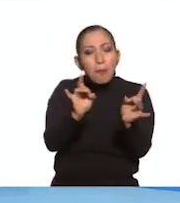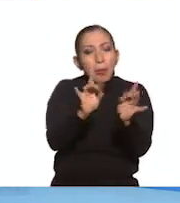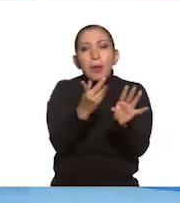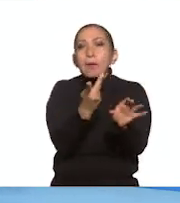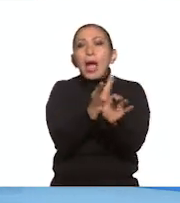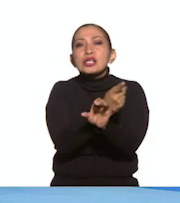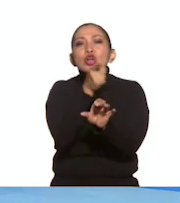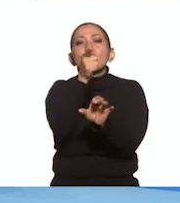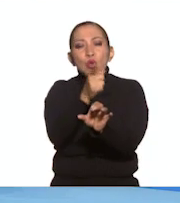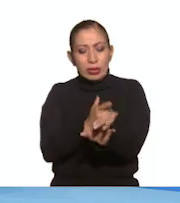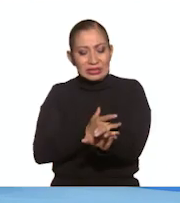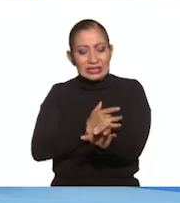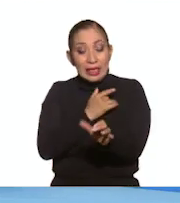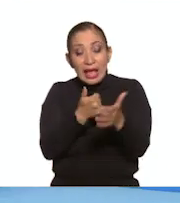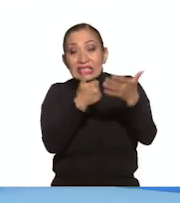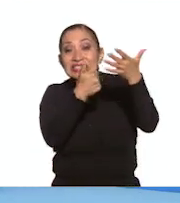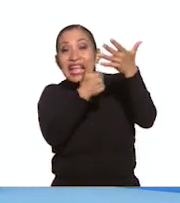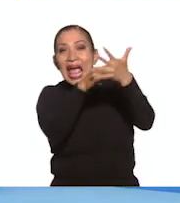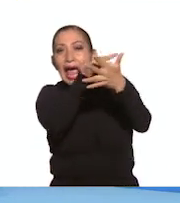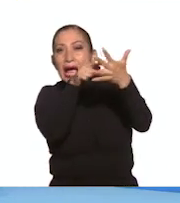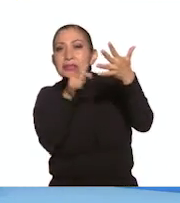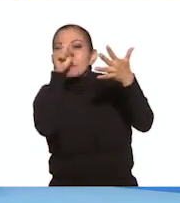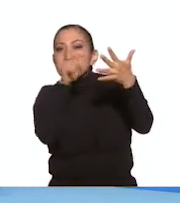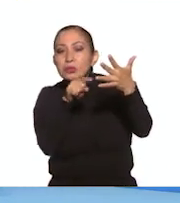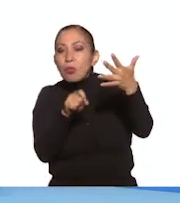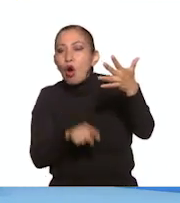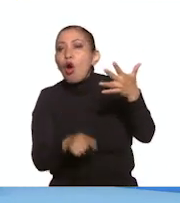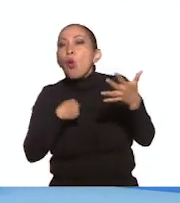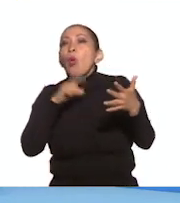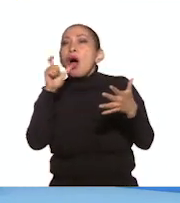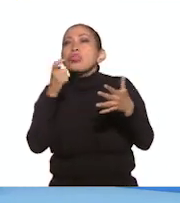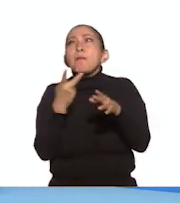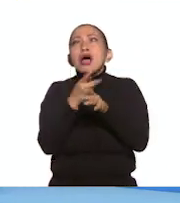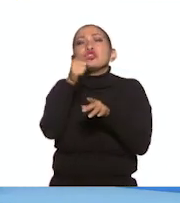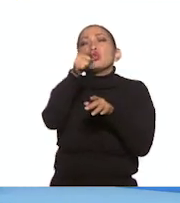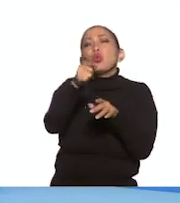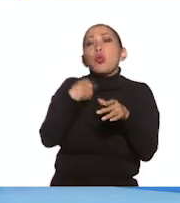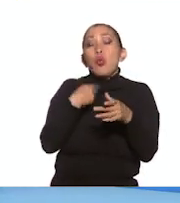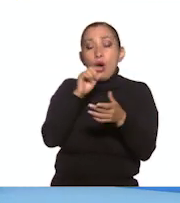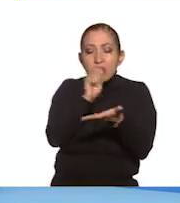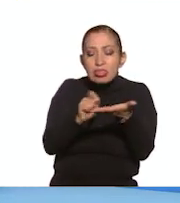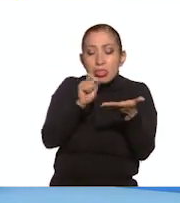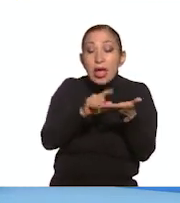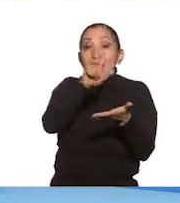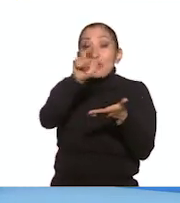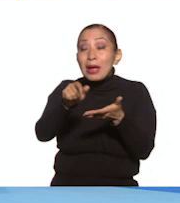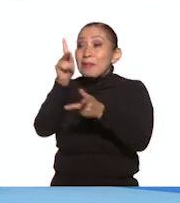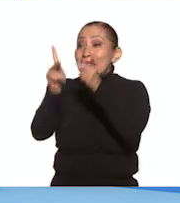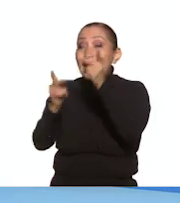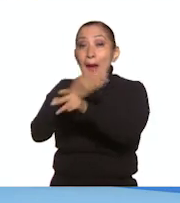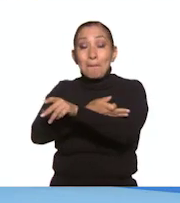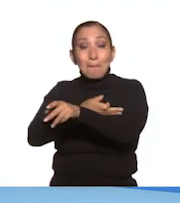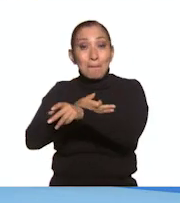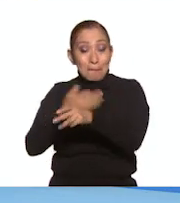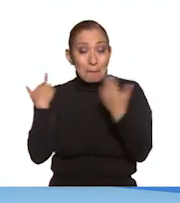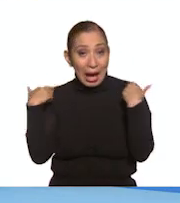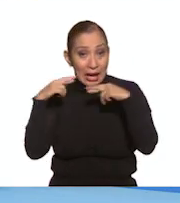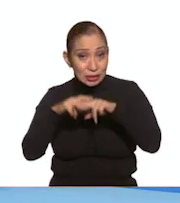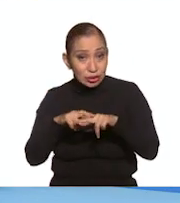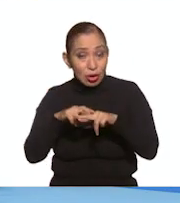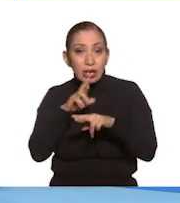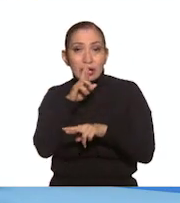hayan experimentado las 6 emociones básicas de la educación socioemocional. Compártelas con tu docente de grupo y responde a la